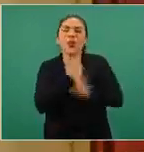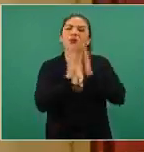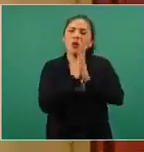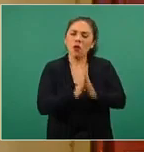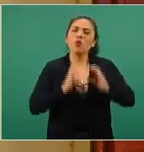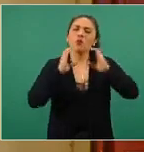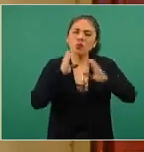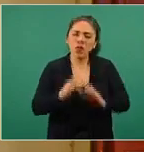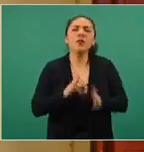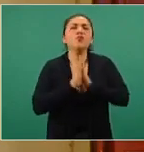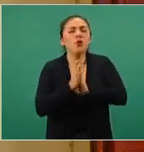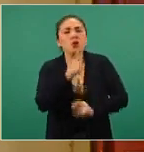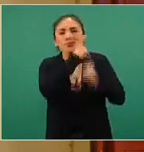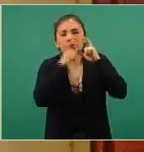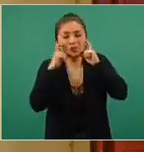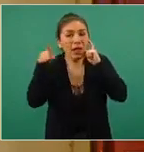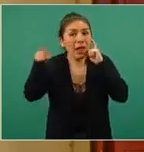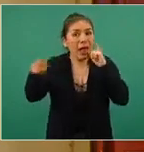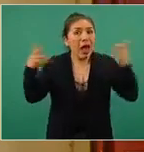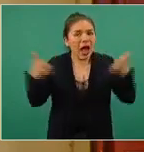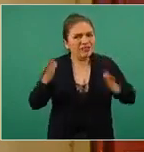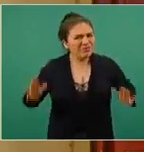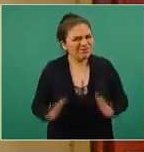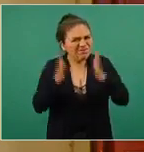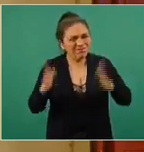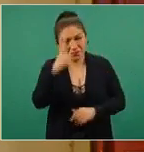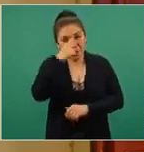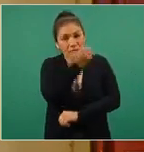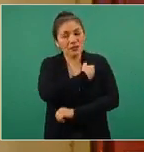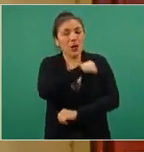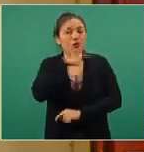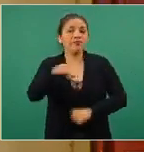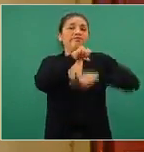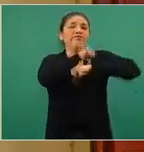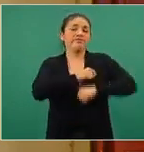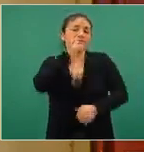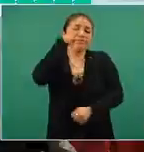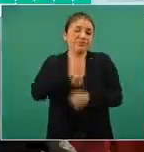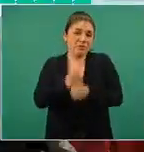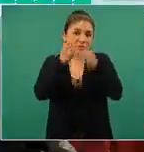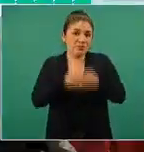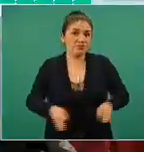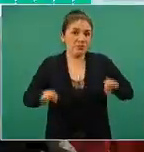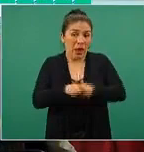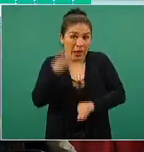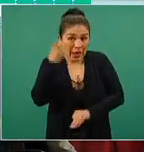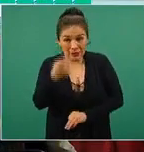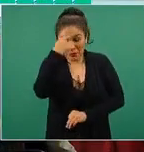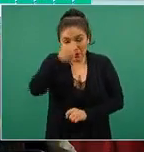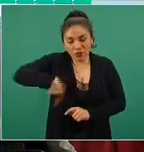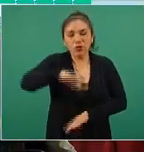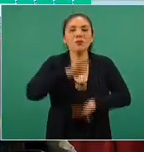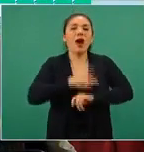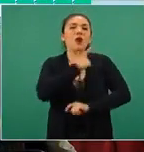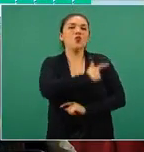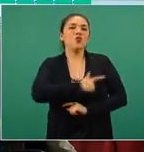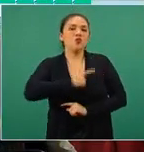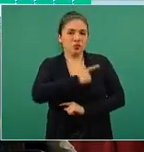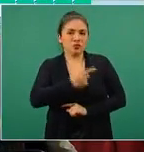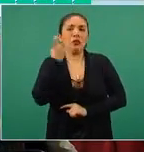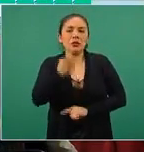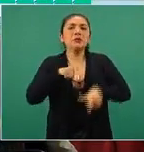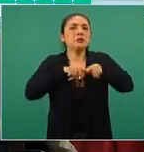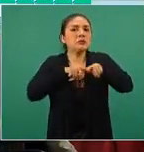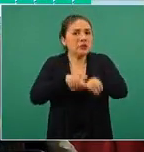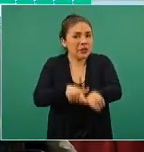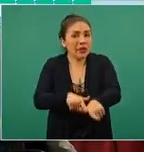el cubreboca. Él es nuestro mejor promotor y es la máxima autoridad de Chiapas y eso nos da muchísimo gusto y nos hemos